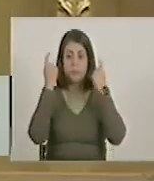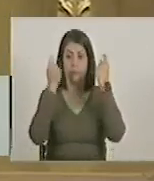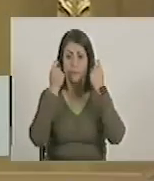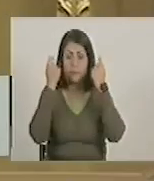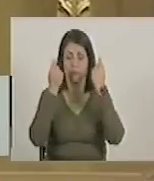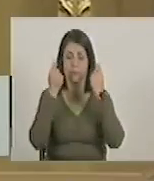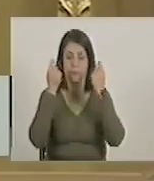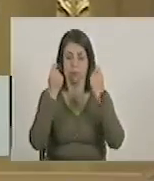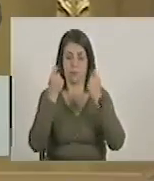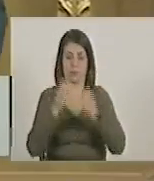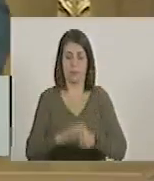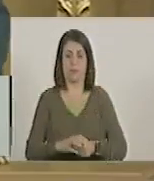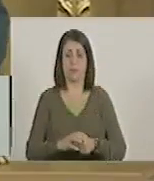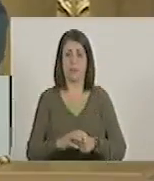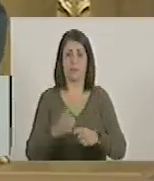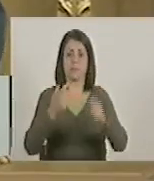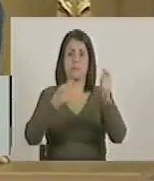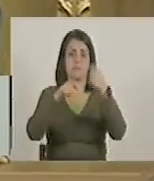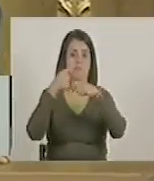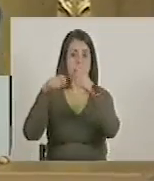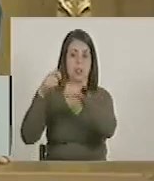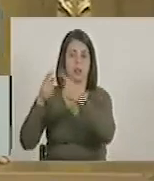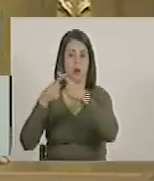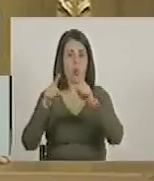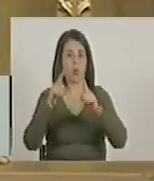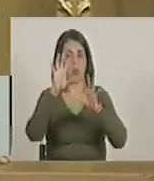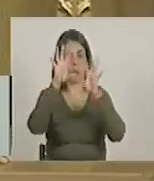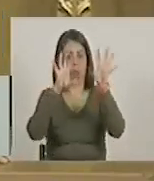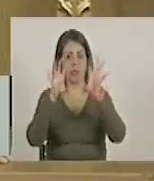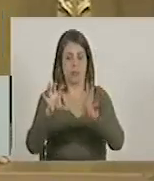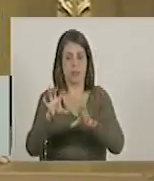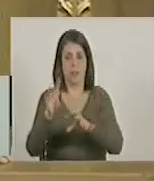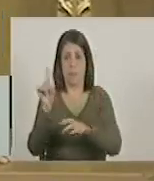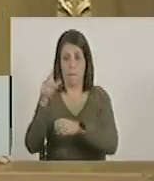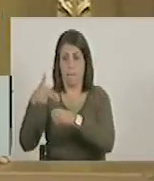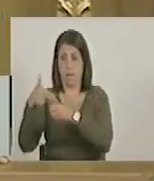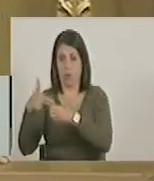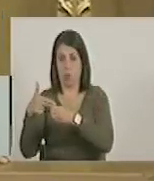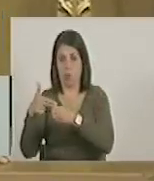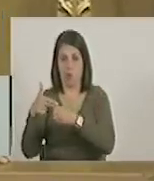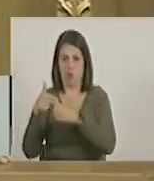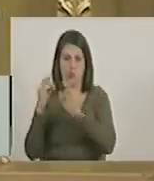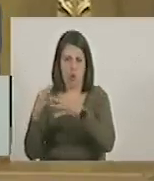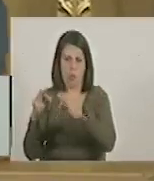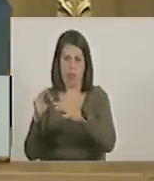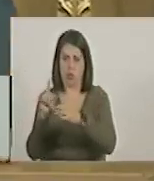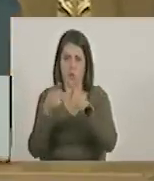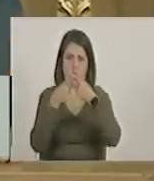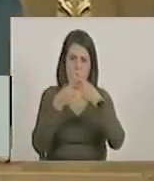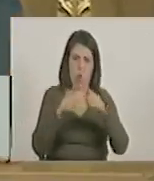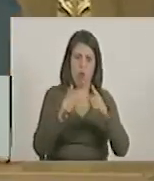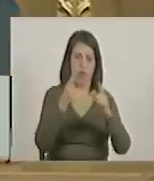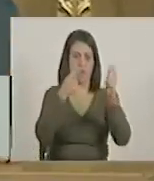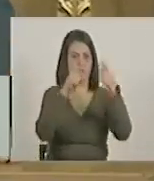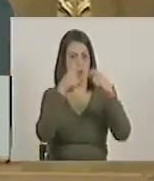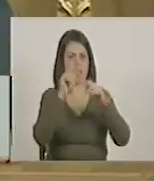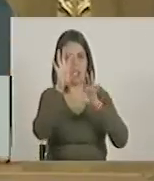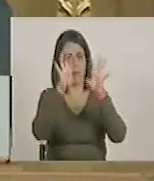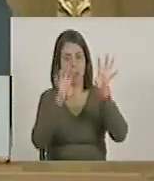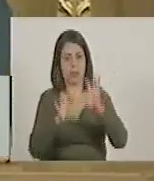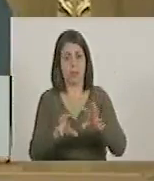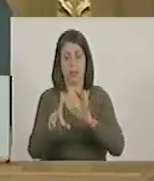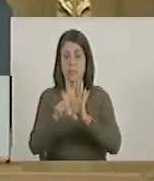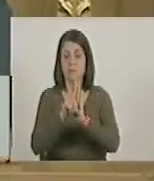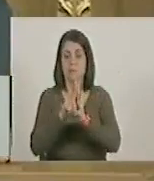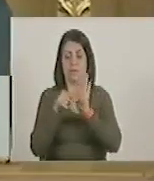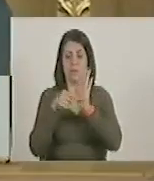promoción de las exportaciones no petroleras, no tradicionales. Se trata esta de una